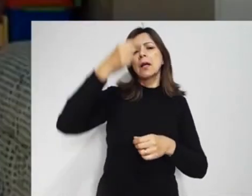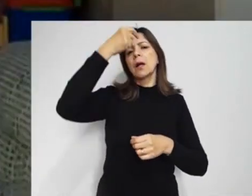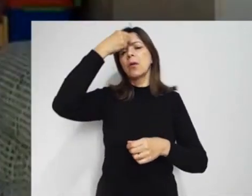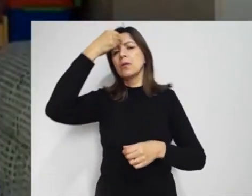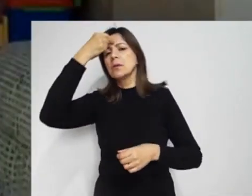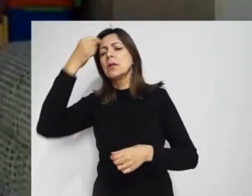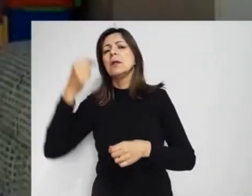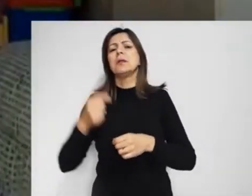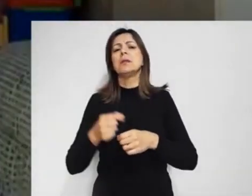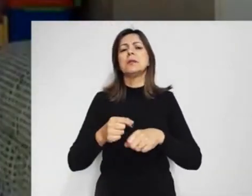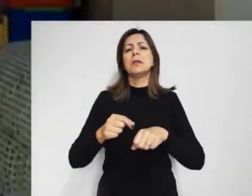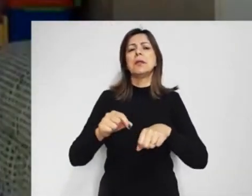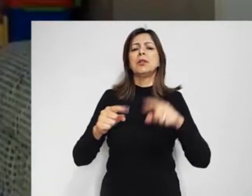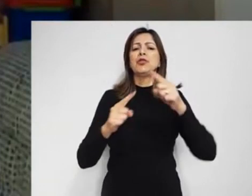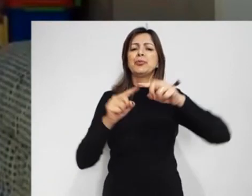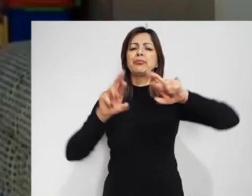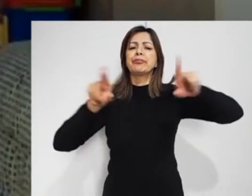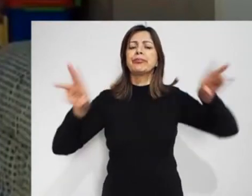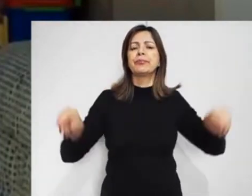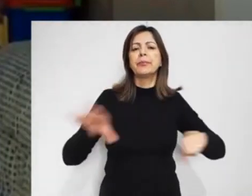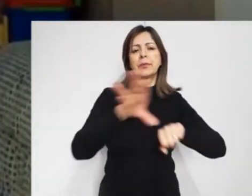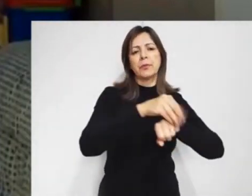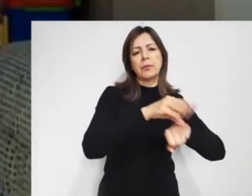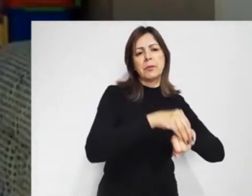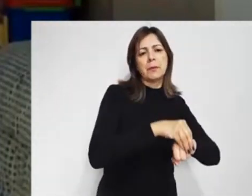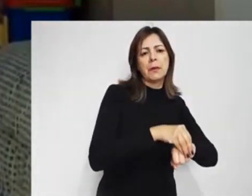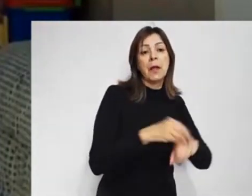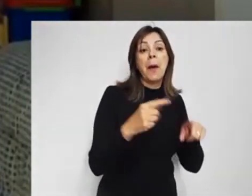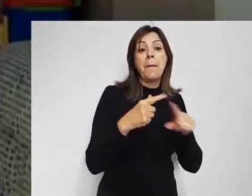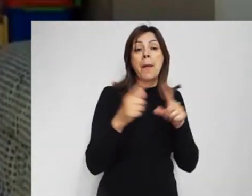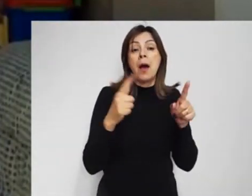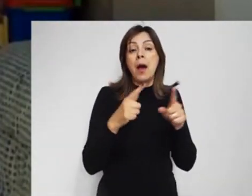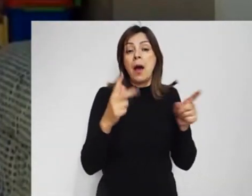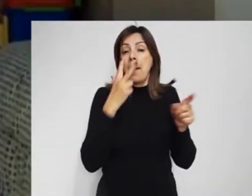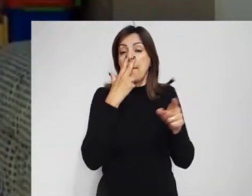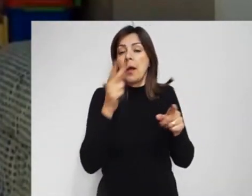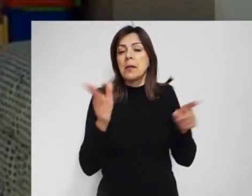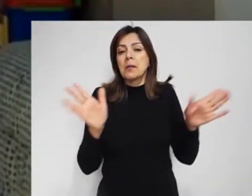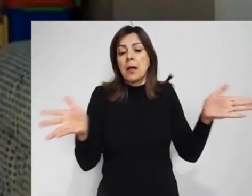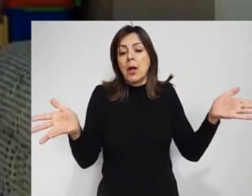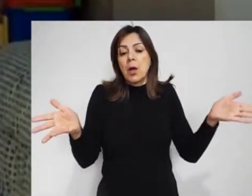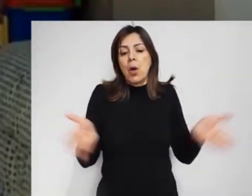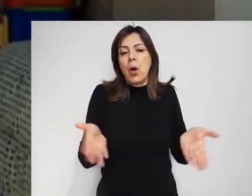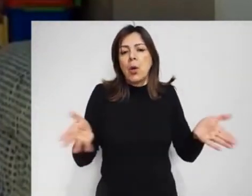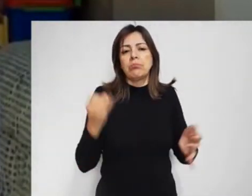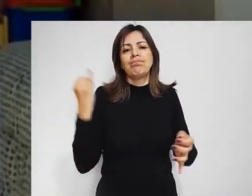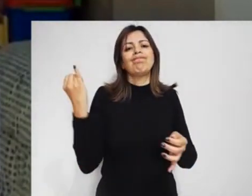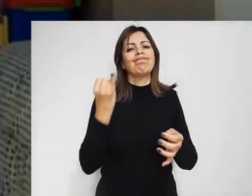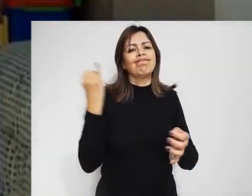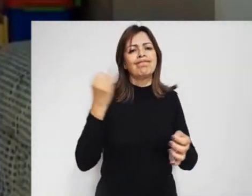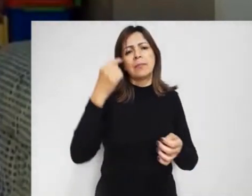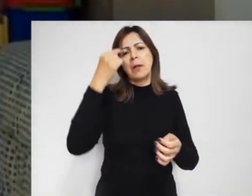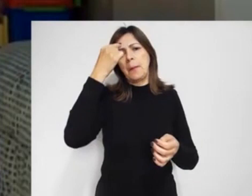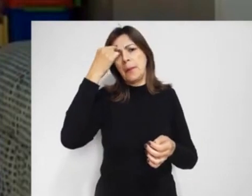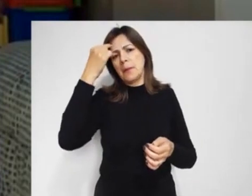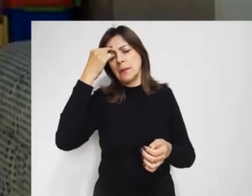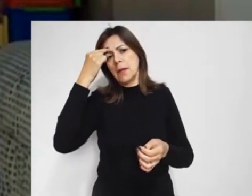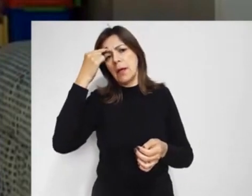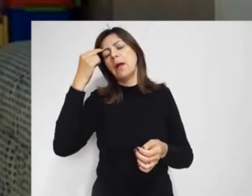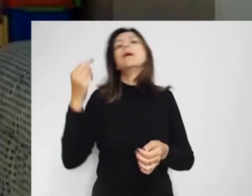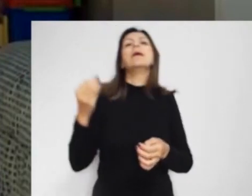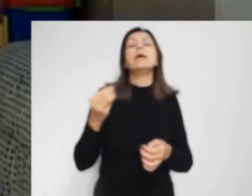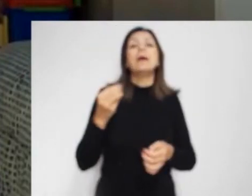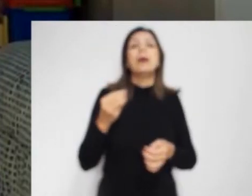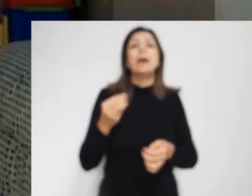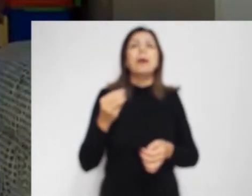conocimiento, y que en este momento me parece que aflora la necesidad de repensar. Insisto, para escapar del dato inmediato, para escapar